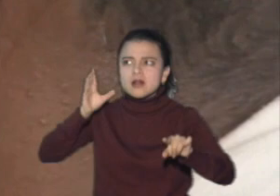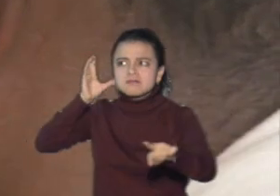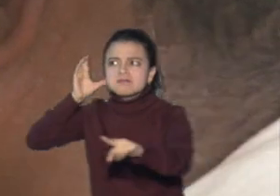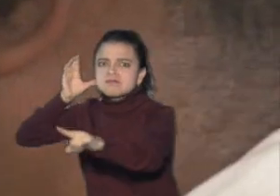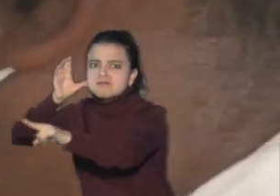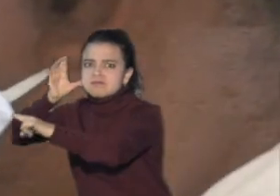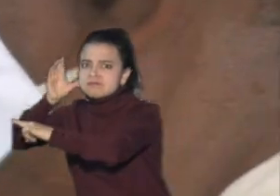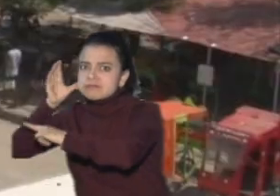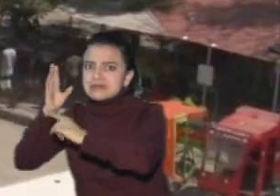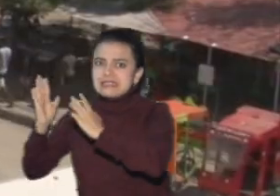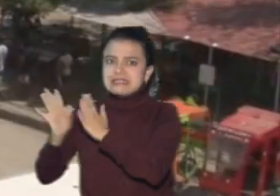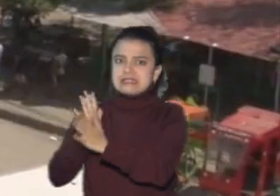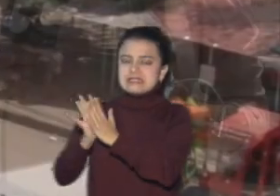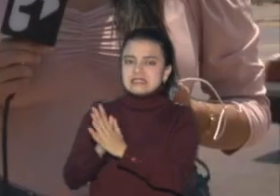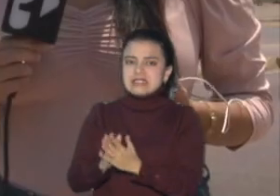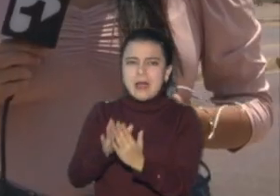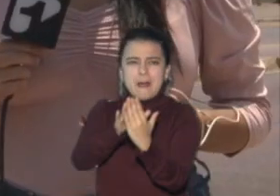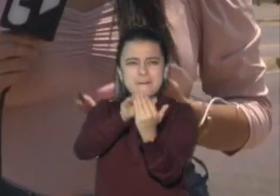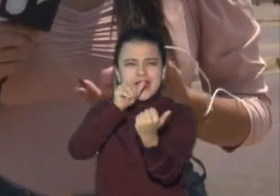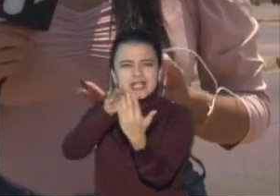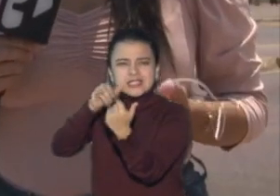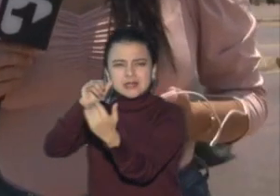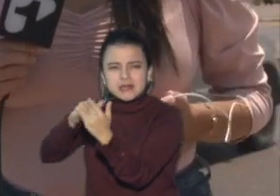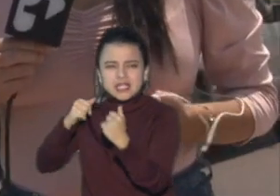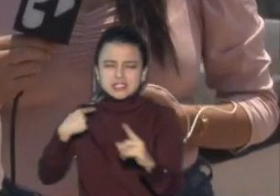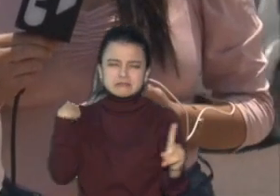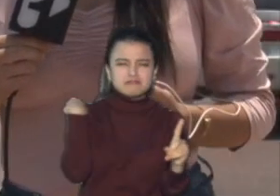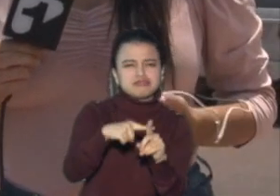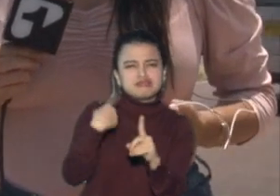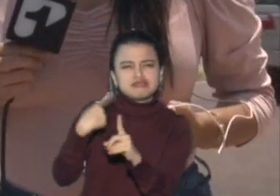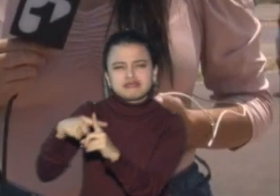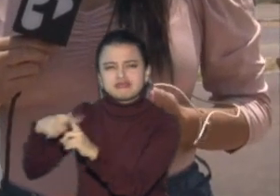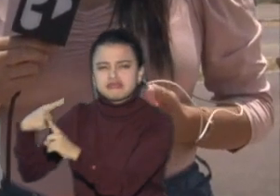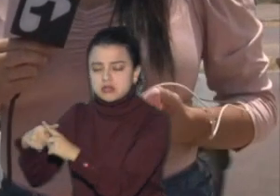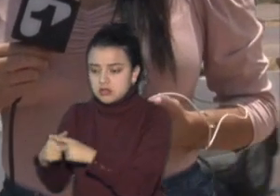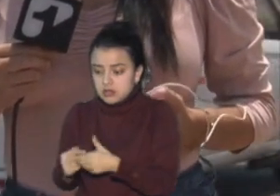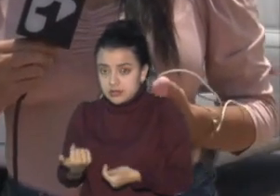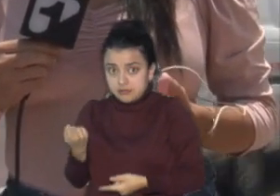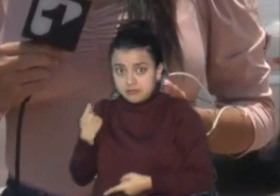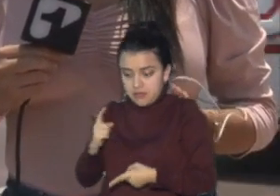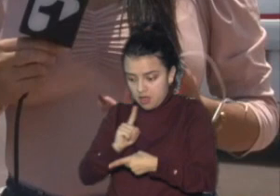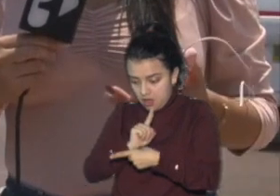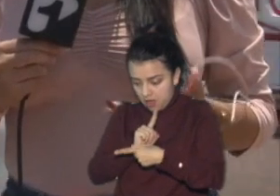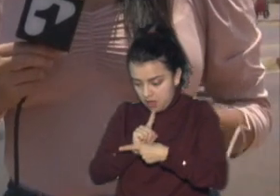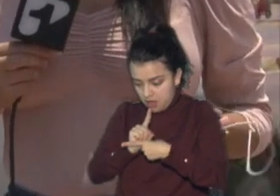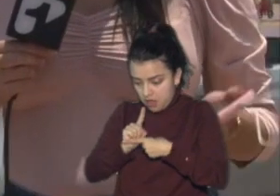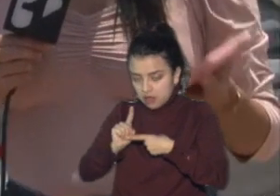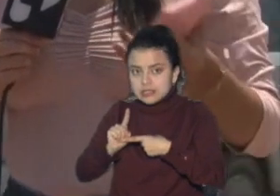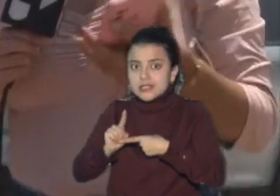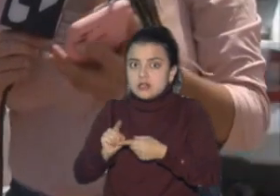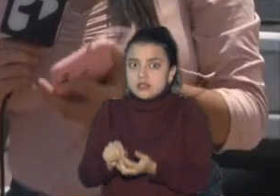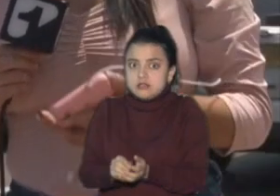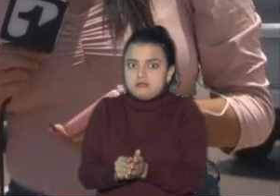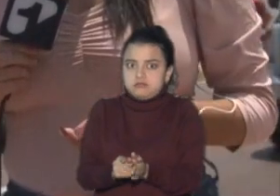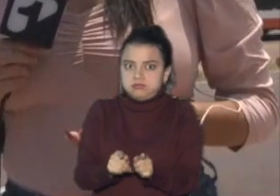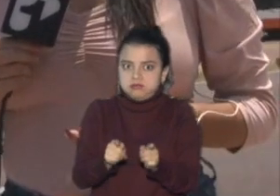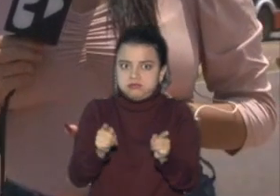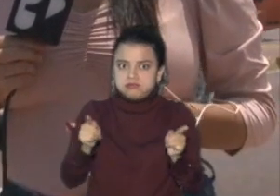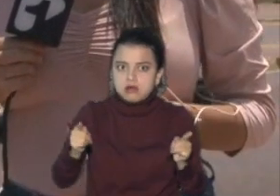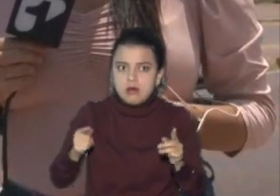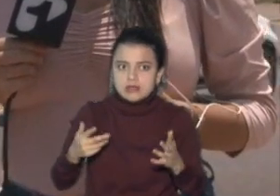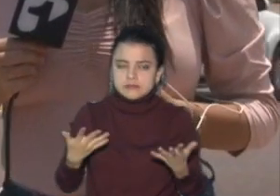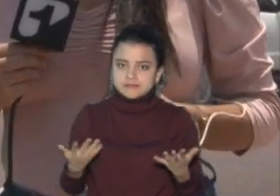puesto más crítica y las amenazas han aumentado en las últimas semanas en la capital de Bolívar. De estos 47